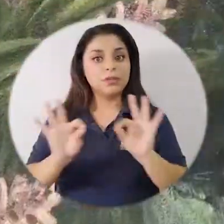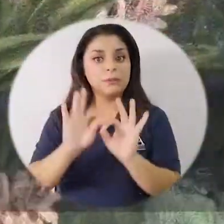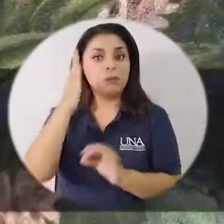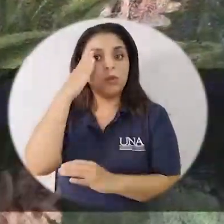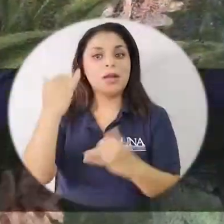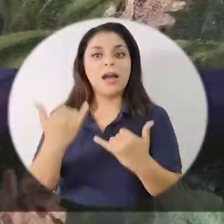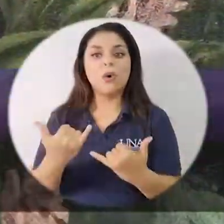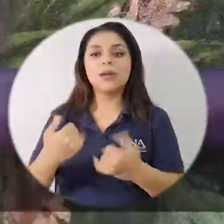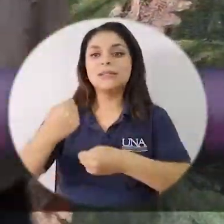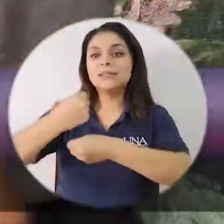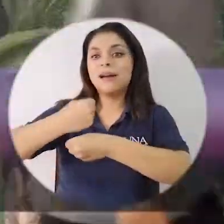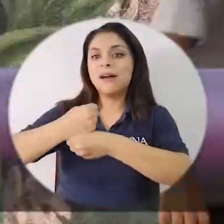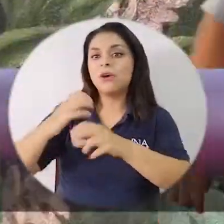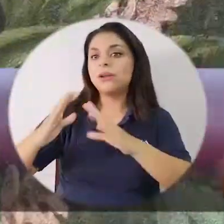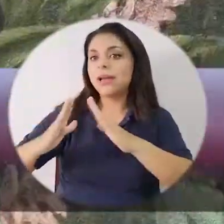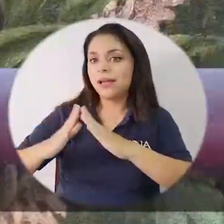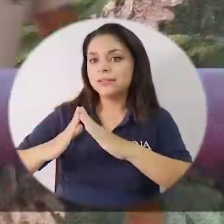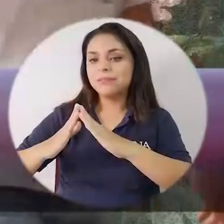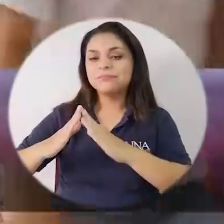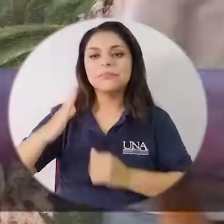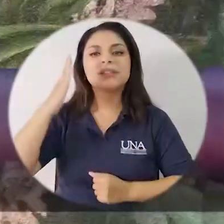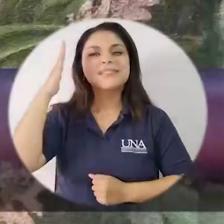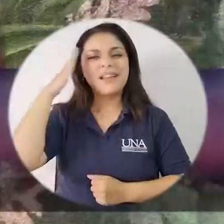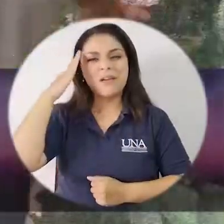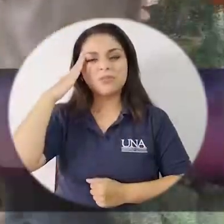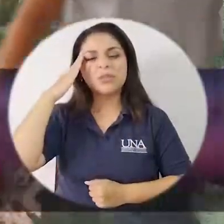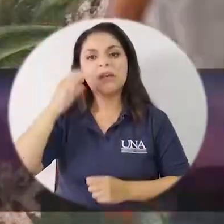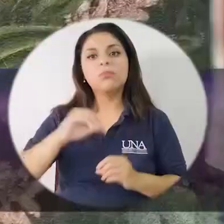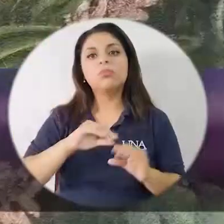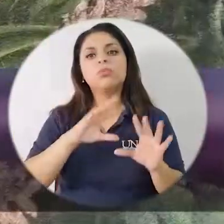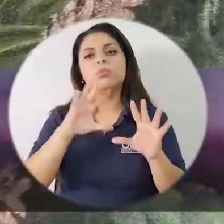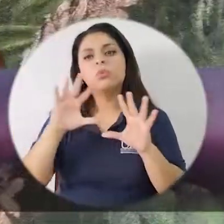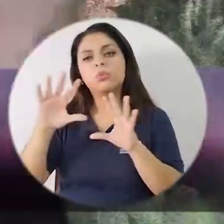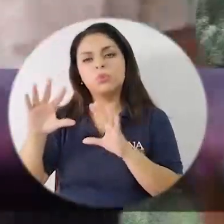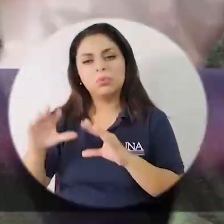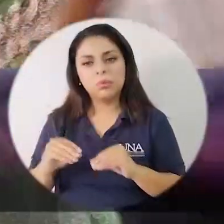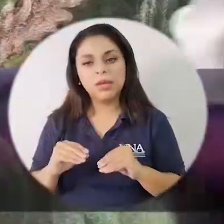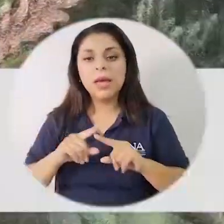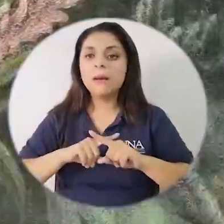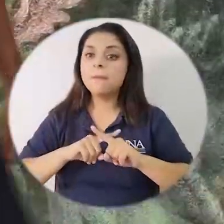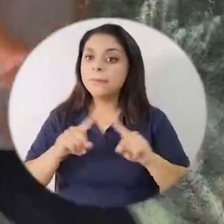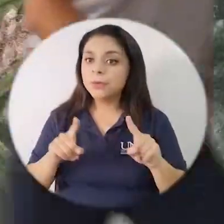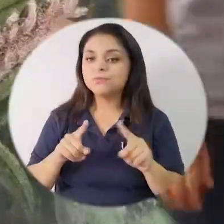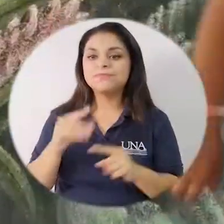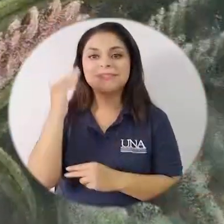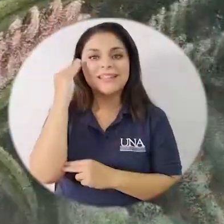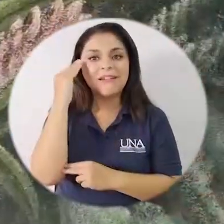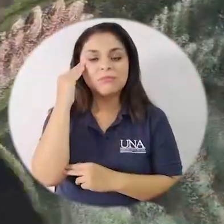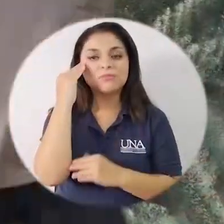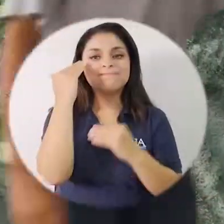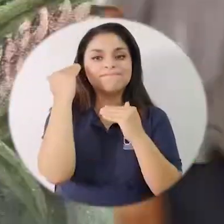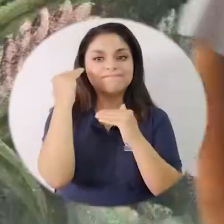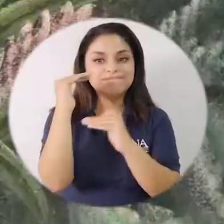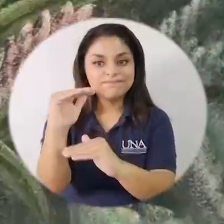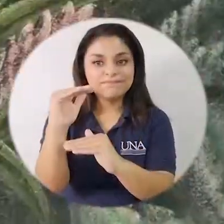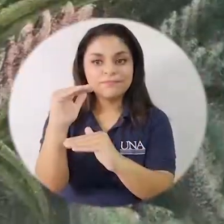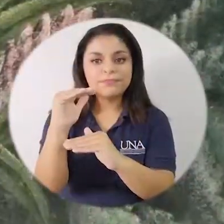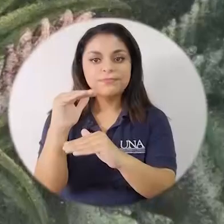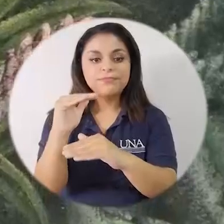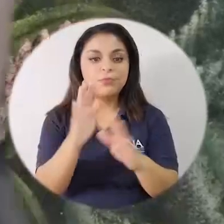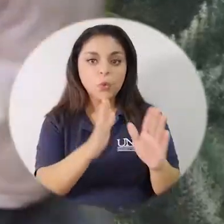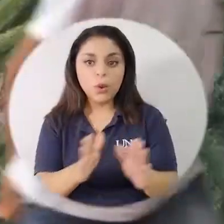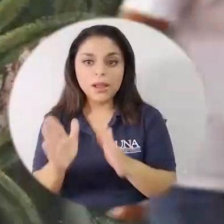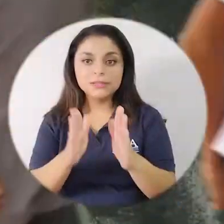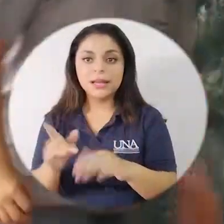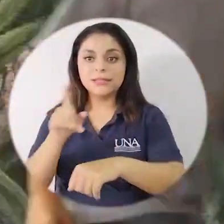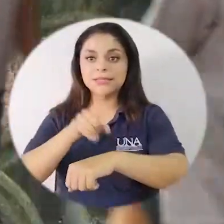teletrabajo, pues para nadie es un secreto que las jornadas son extensas, pero tenemos que aprender a poner esos límites y a organizar el